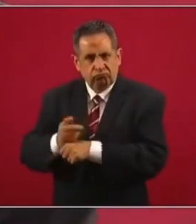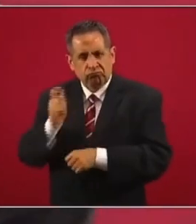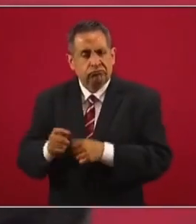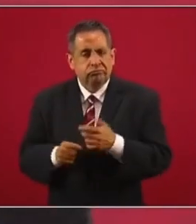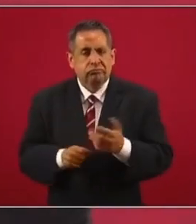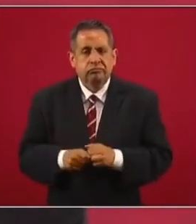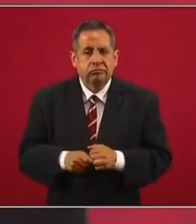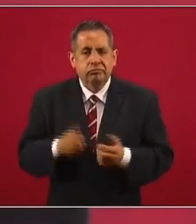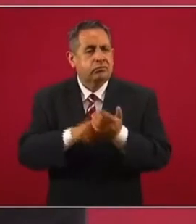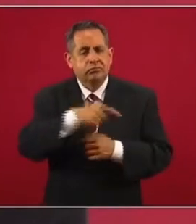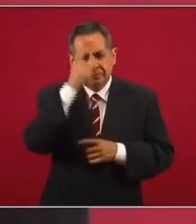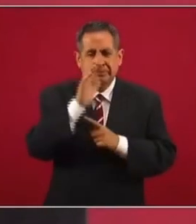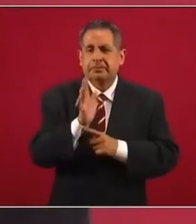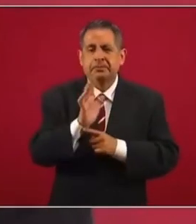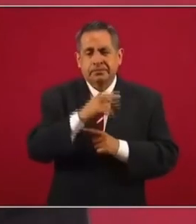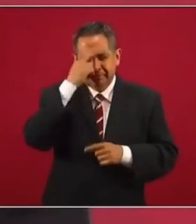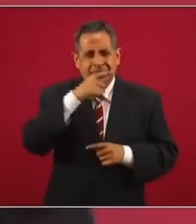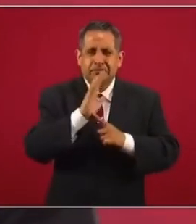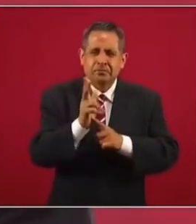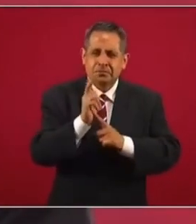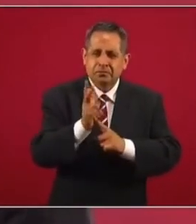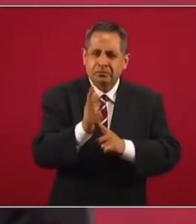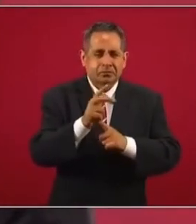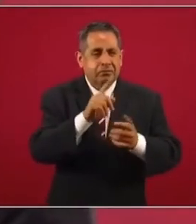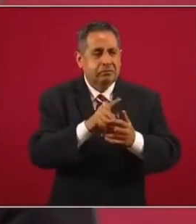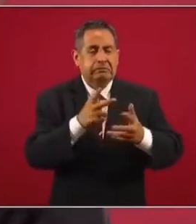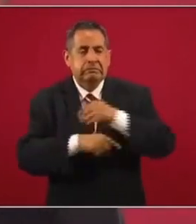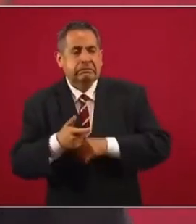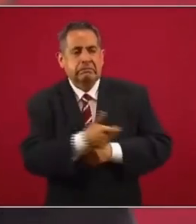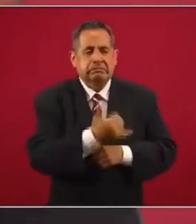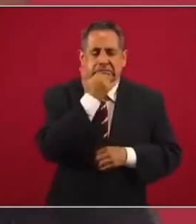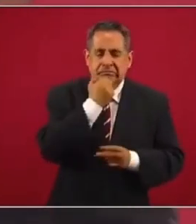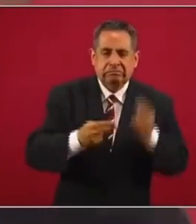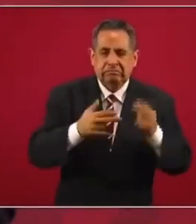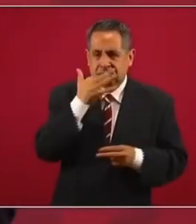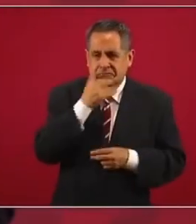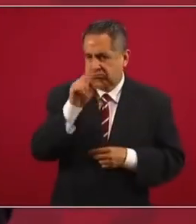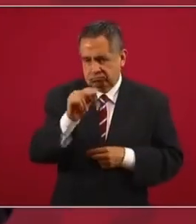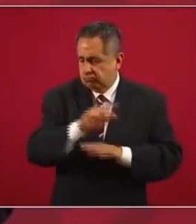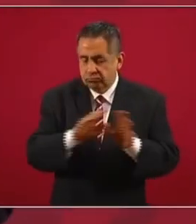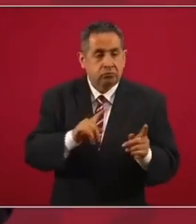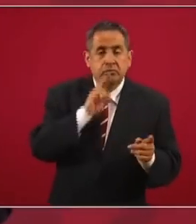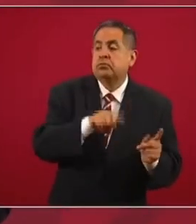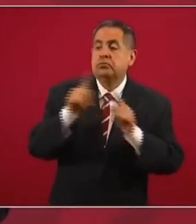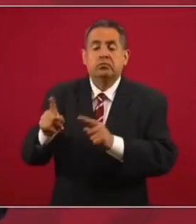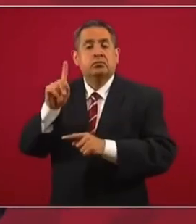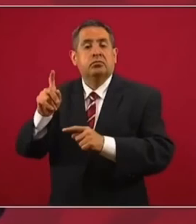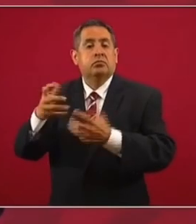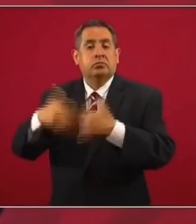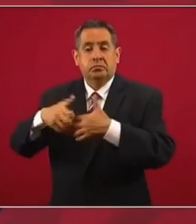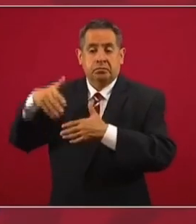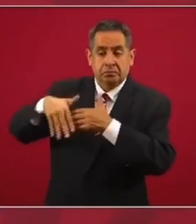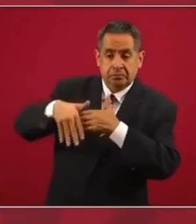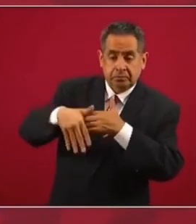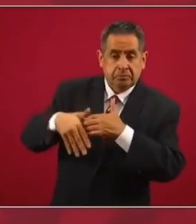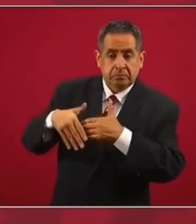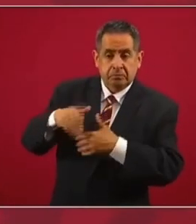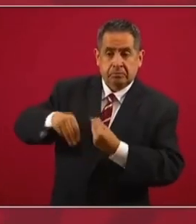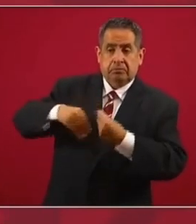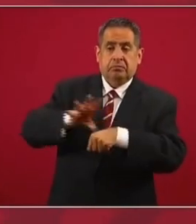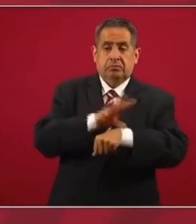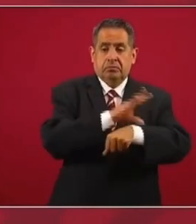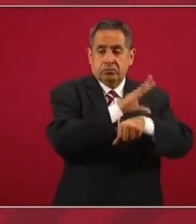las eólicas subsidiadas. Estamos pensando rehabilitar las hidroeléctricas, que es energía limpia,